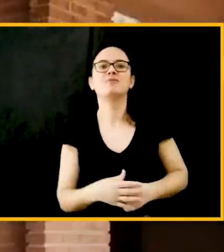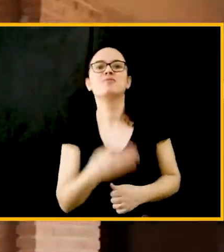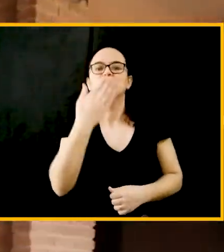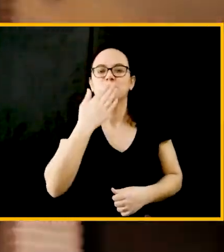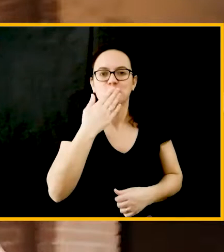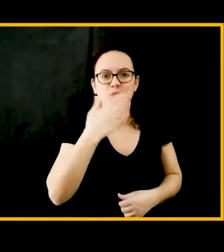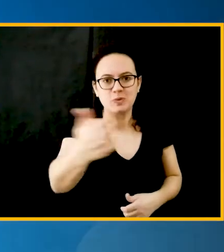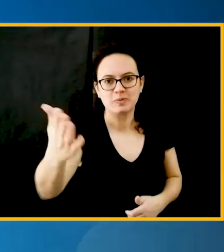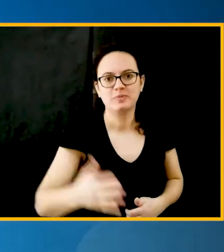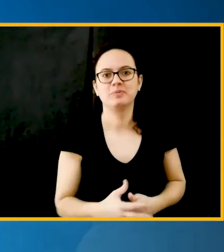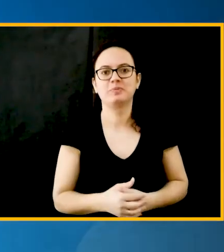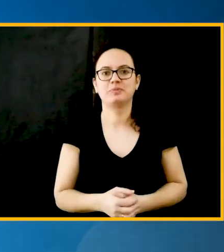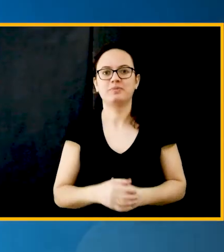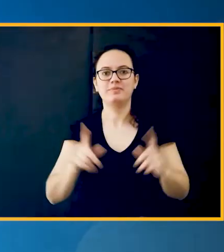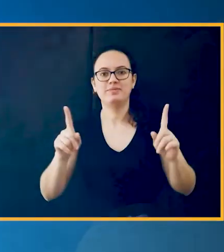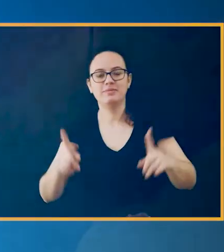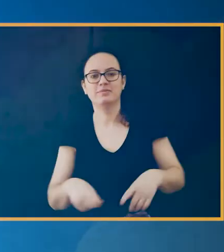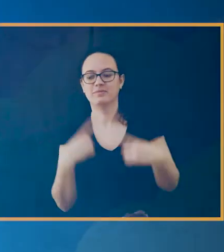¡Mua! Sube